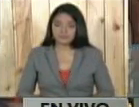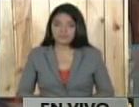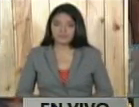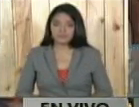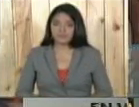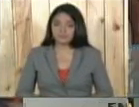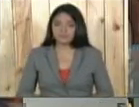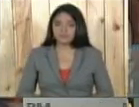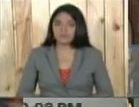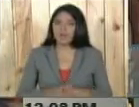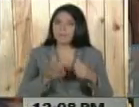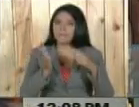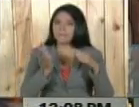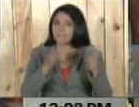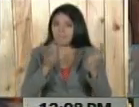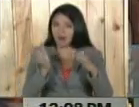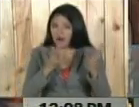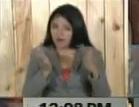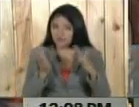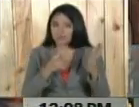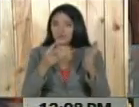en marzo del